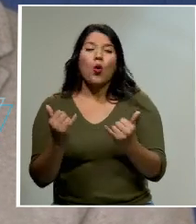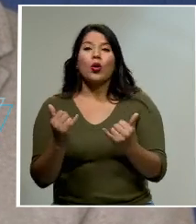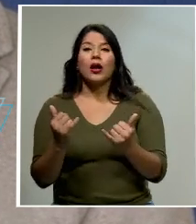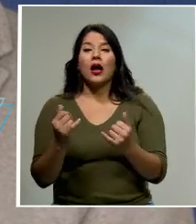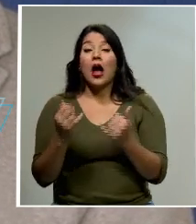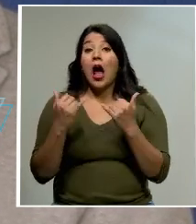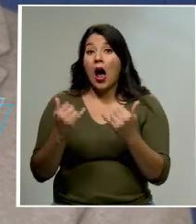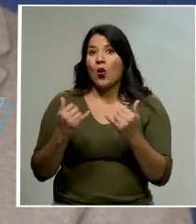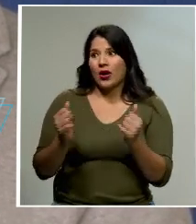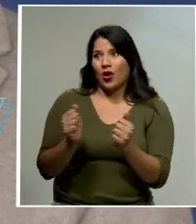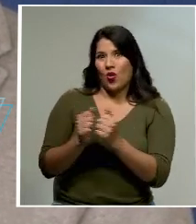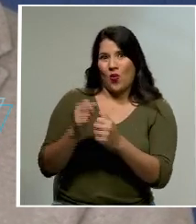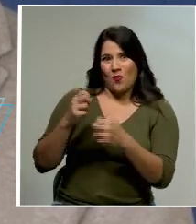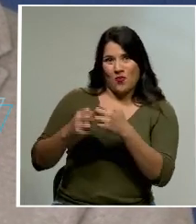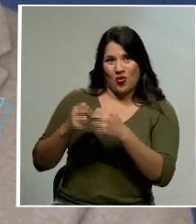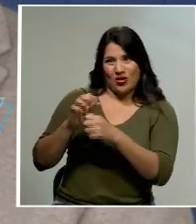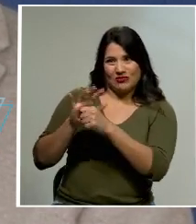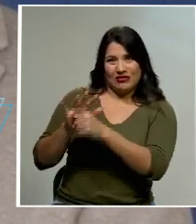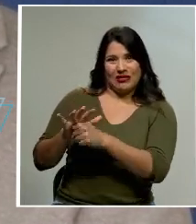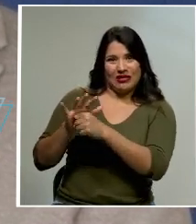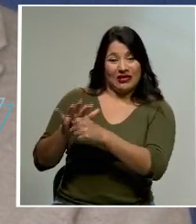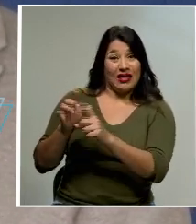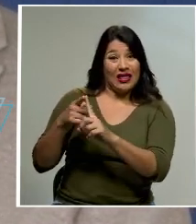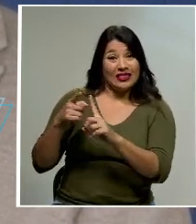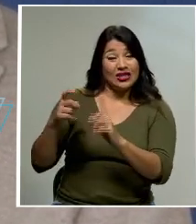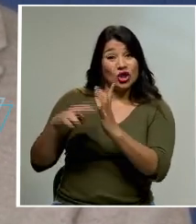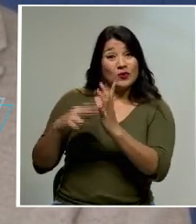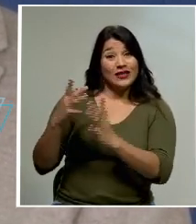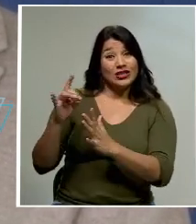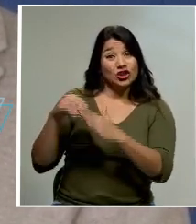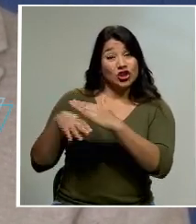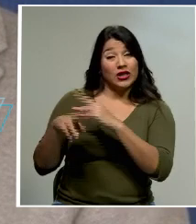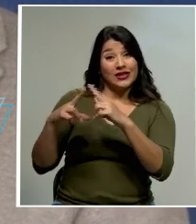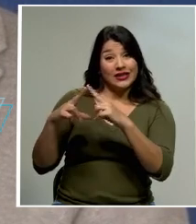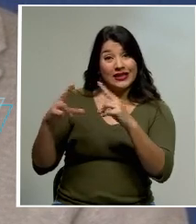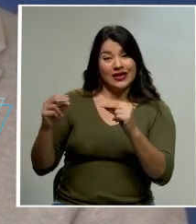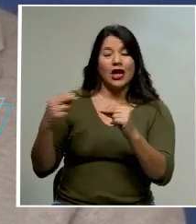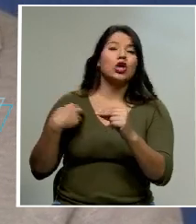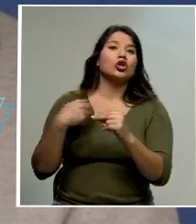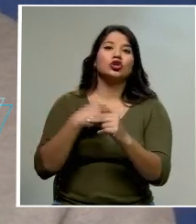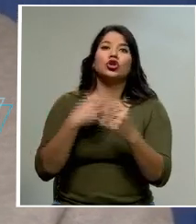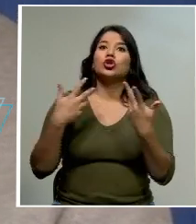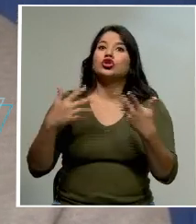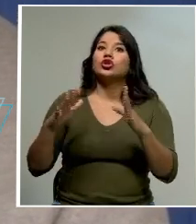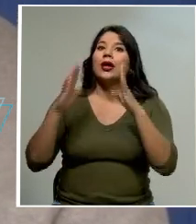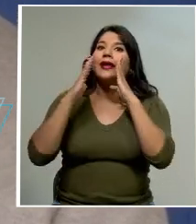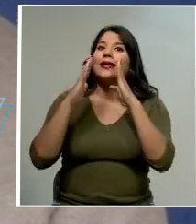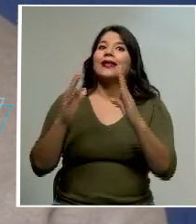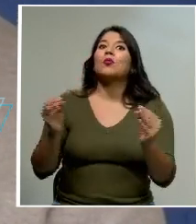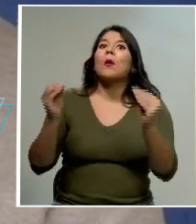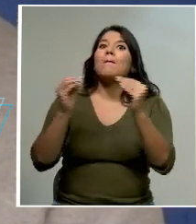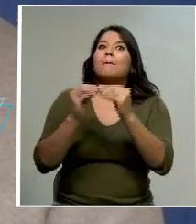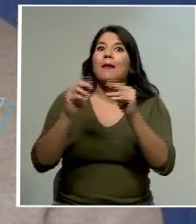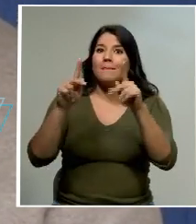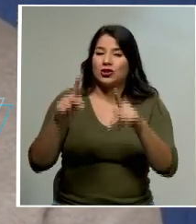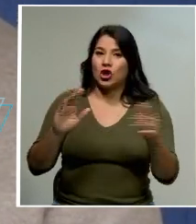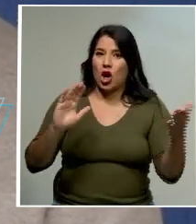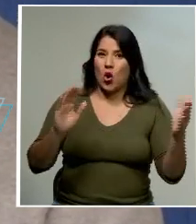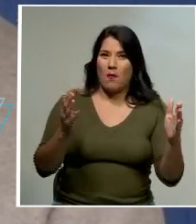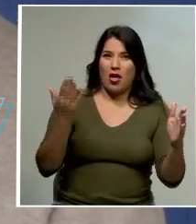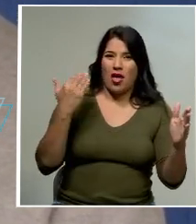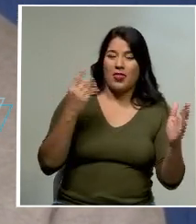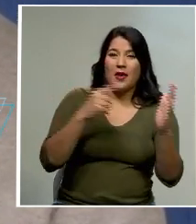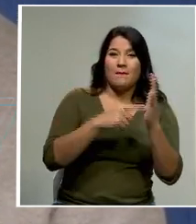lo que ha ocurrido a partir del 2018, ya hemos superado, ¿verdad?, el impacto que en algún momento se tuvo para